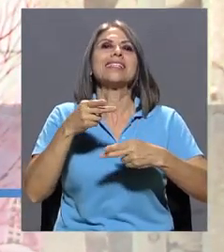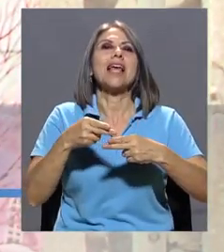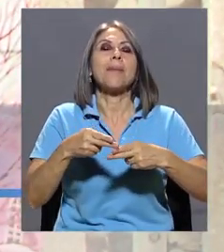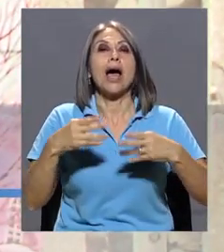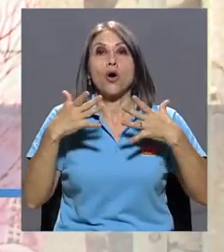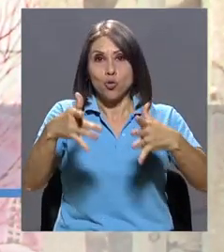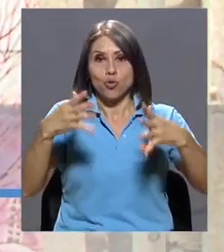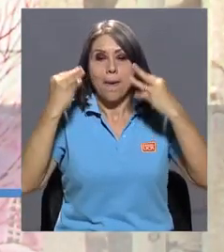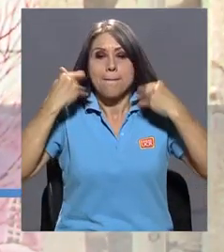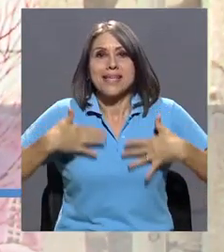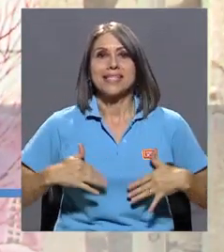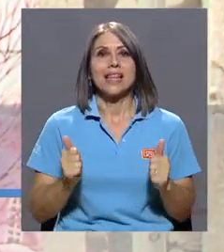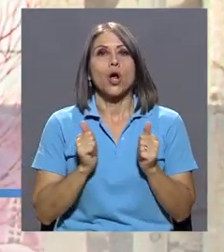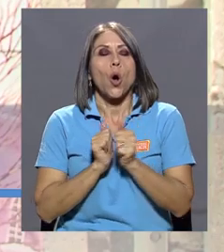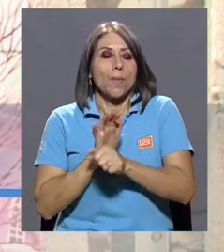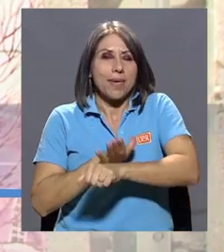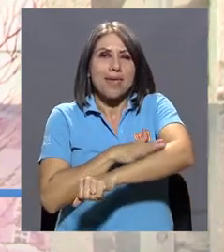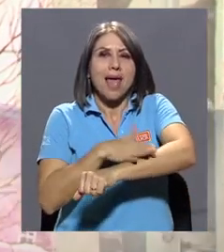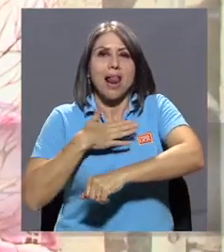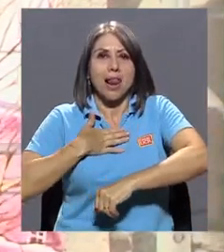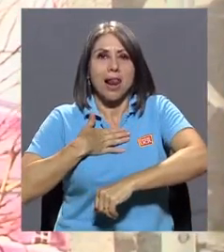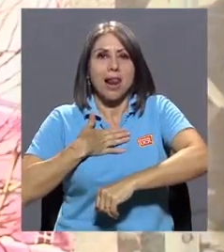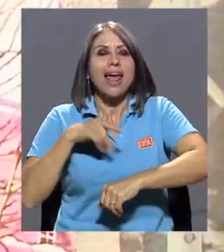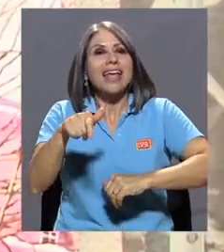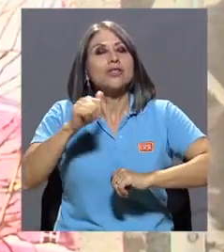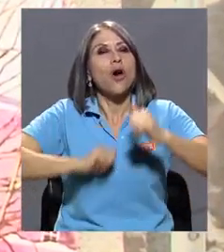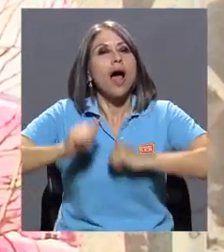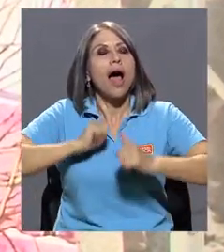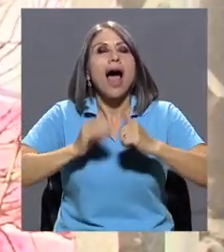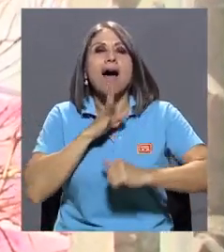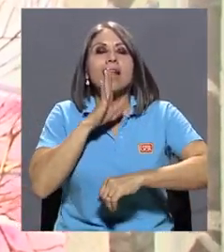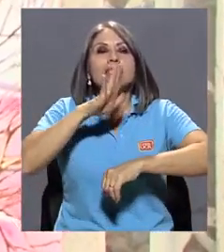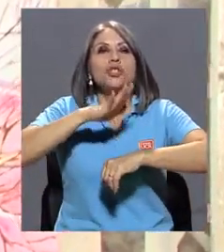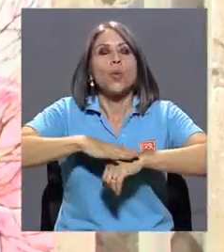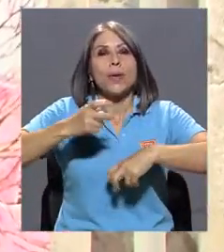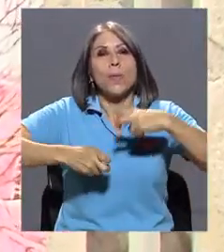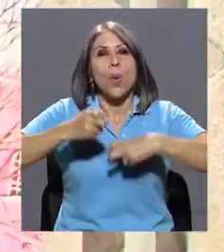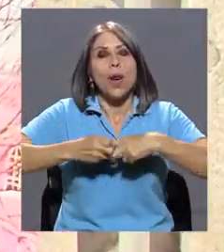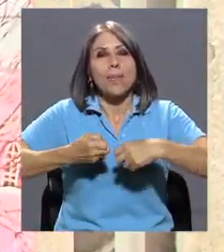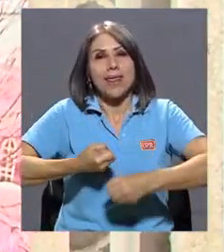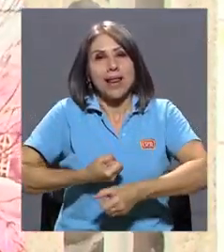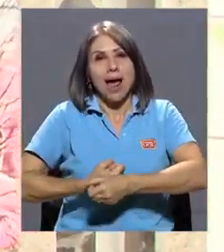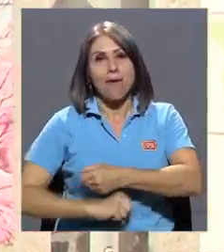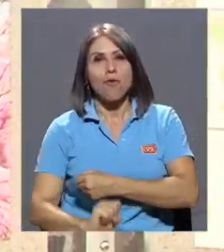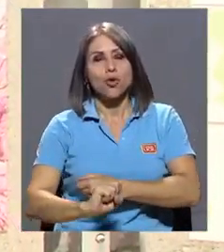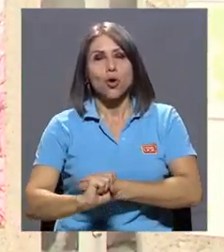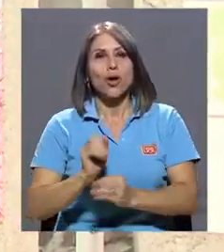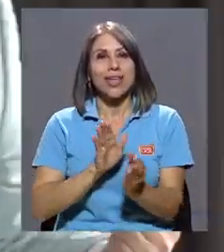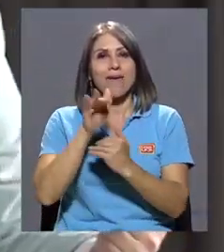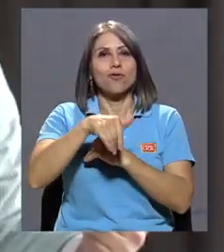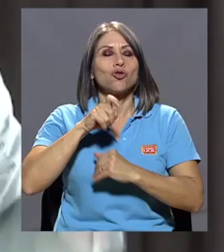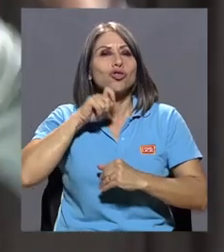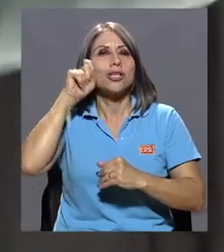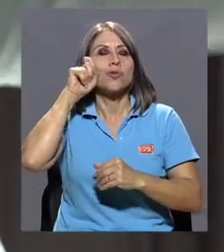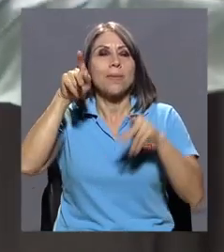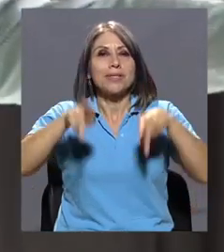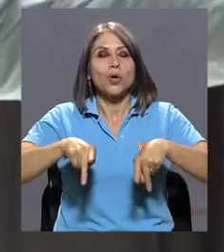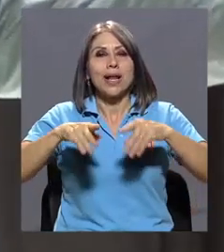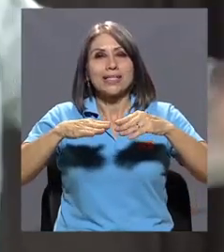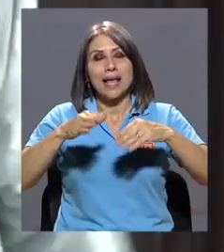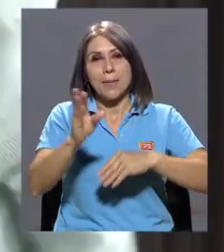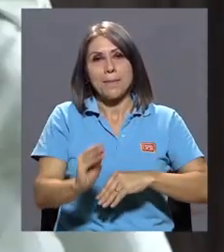mi piel. Es una obra que habla sobre la problemática sobre el aborto y el abuso sexual entre menores